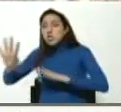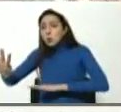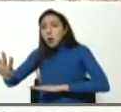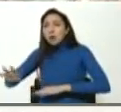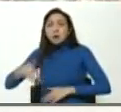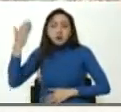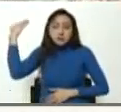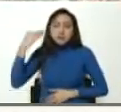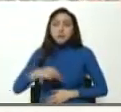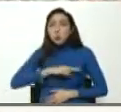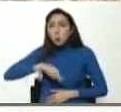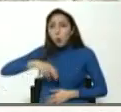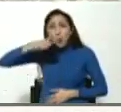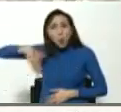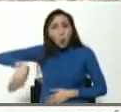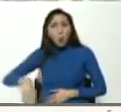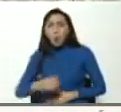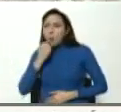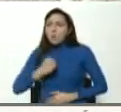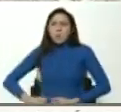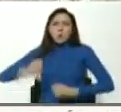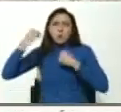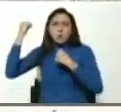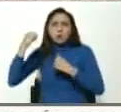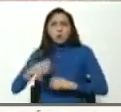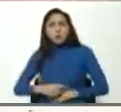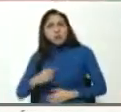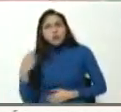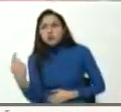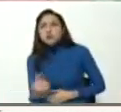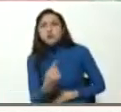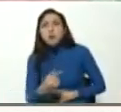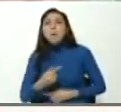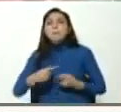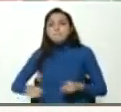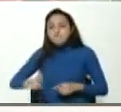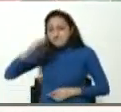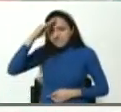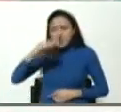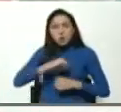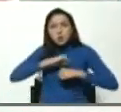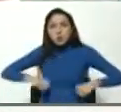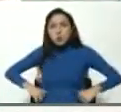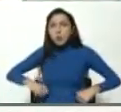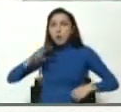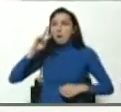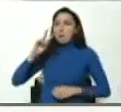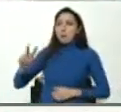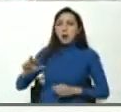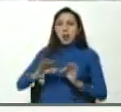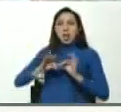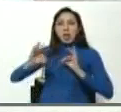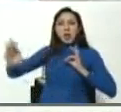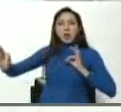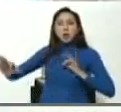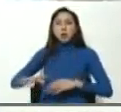nuestro pueblo salió y se quedó solo y la fuerza armada se quedó viendo de lejos